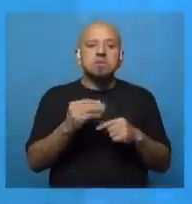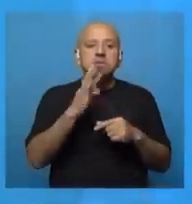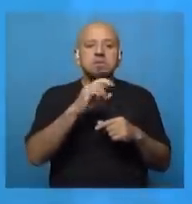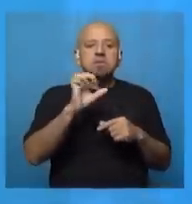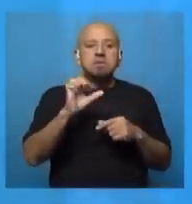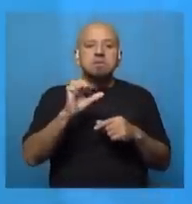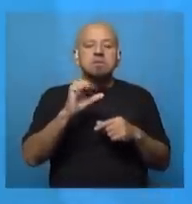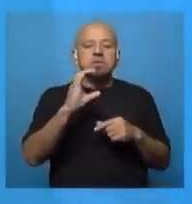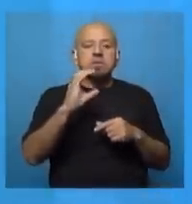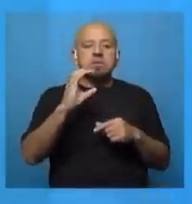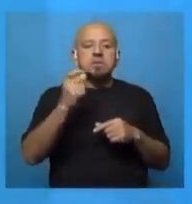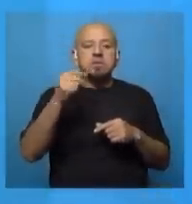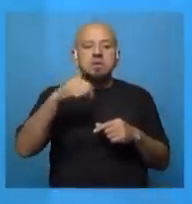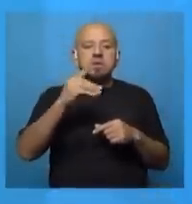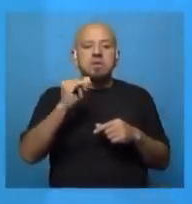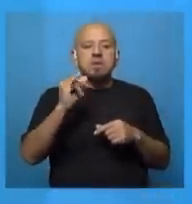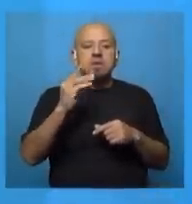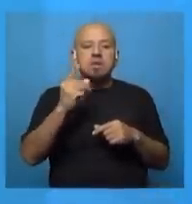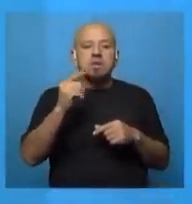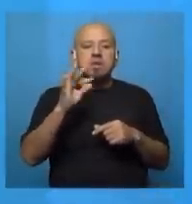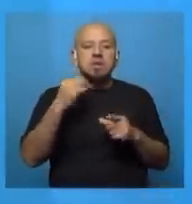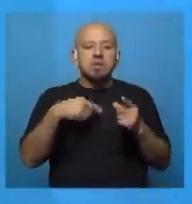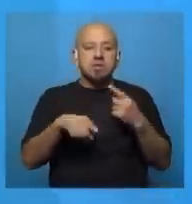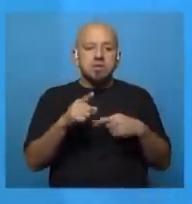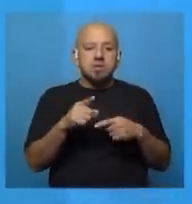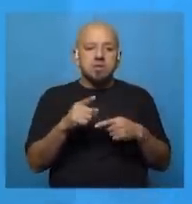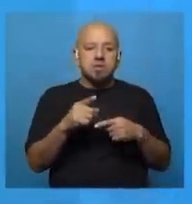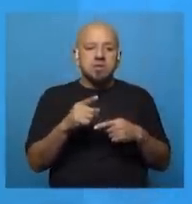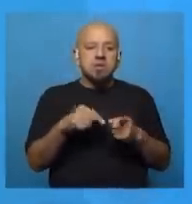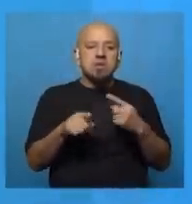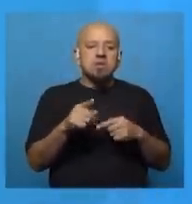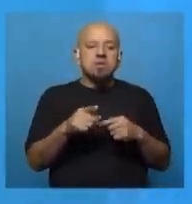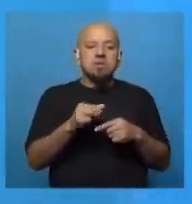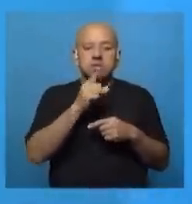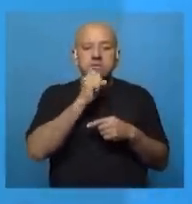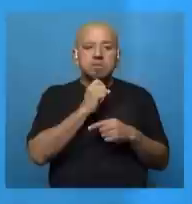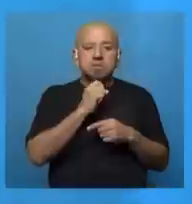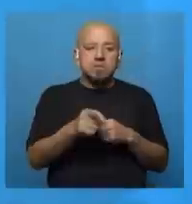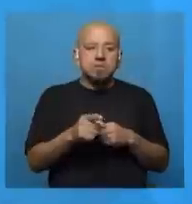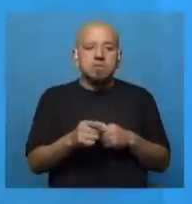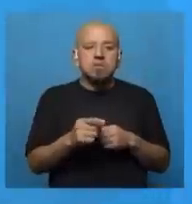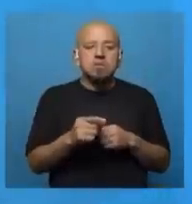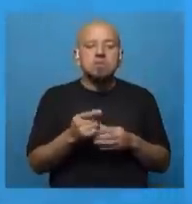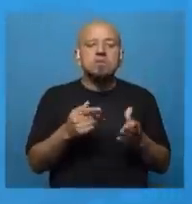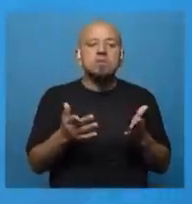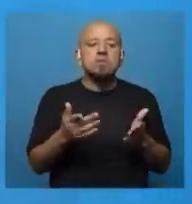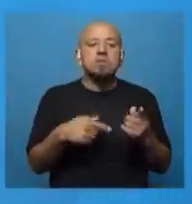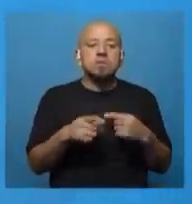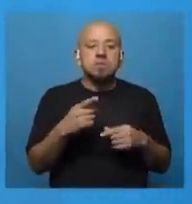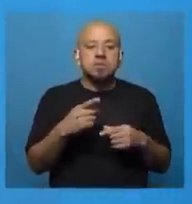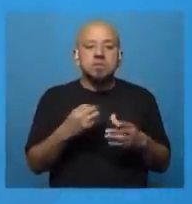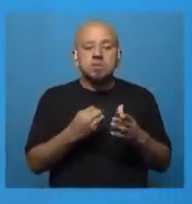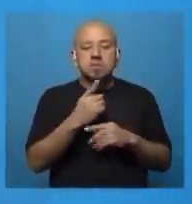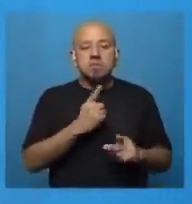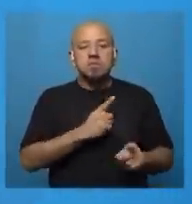propia para la interna del frente amplio y este en el mes de marzo justamente vamos a tener un nuevo encuentro